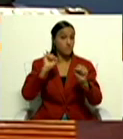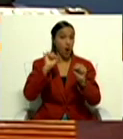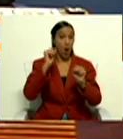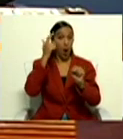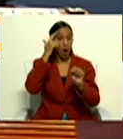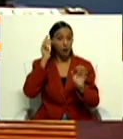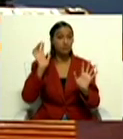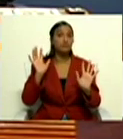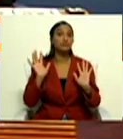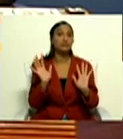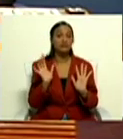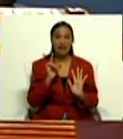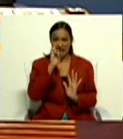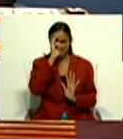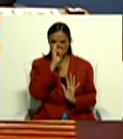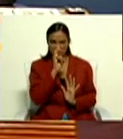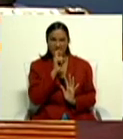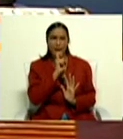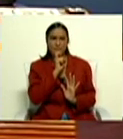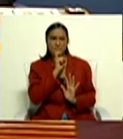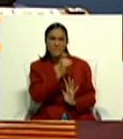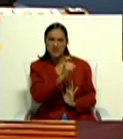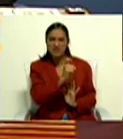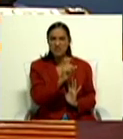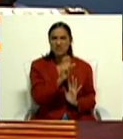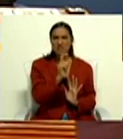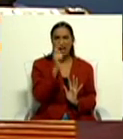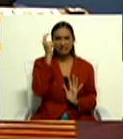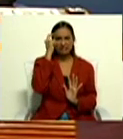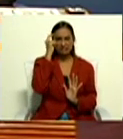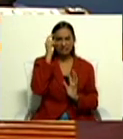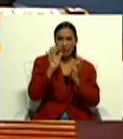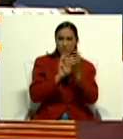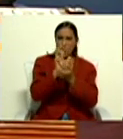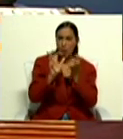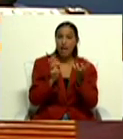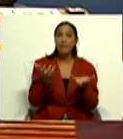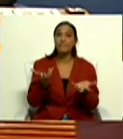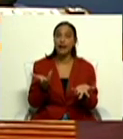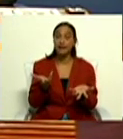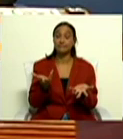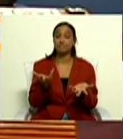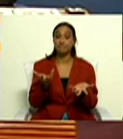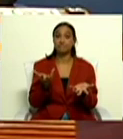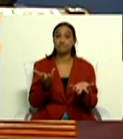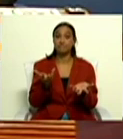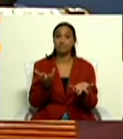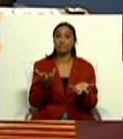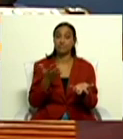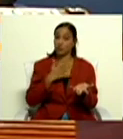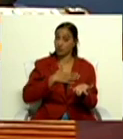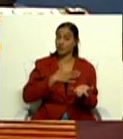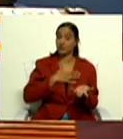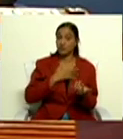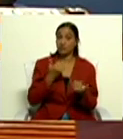tenemos de estos psicópatas, en cualquier momento, como estamos